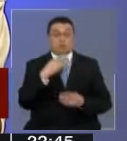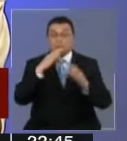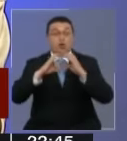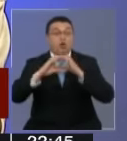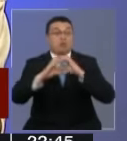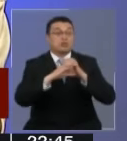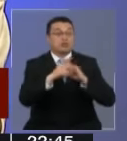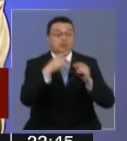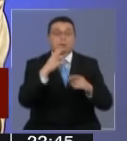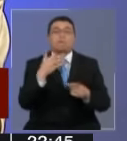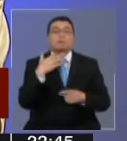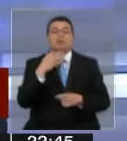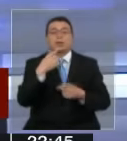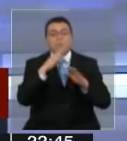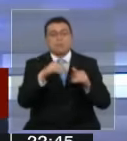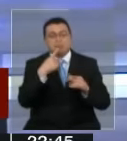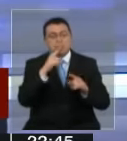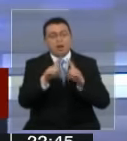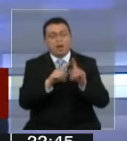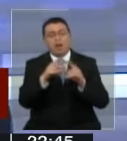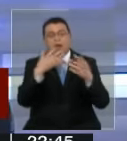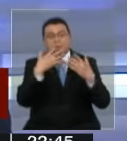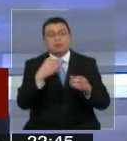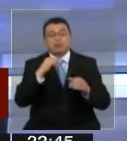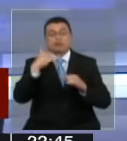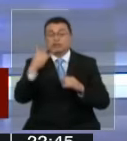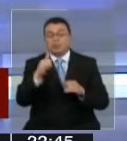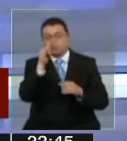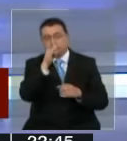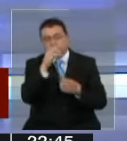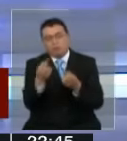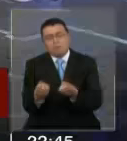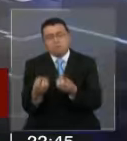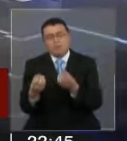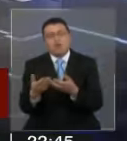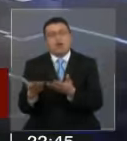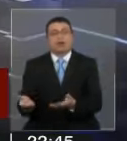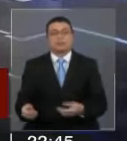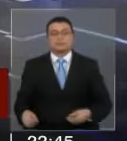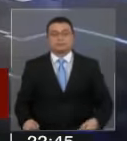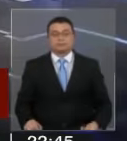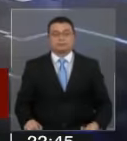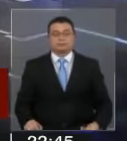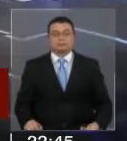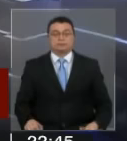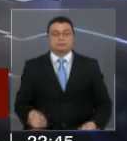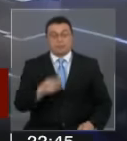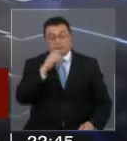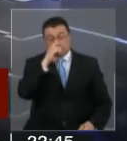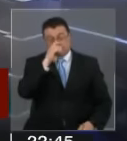seguimos tolerando algo que sabemos en la opacidad genera este tipo de corrupción? La verdad es que a mí